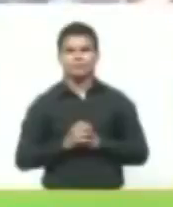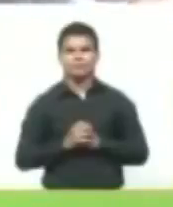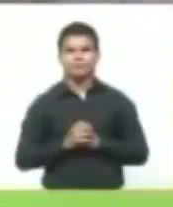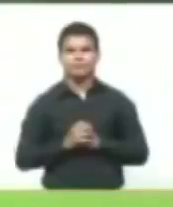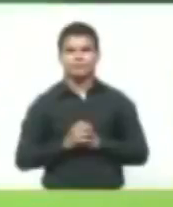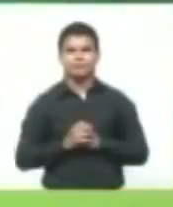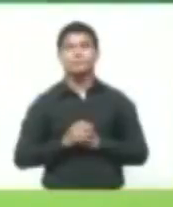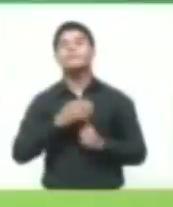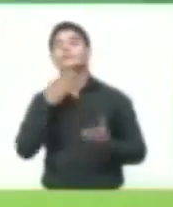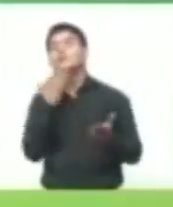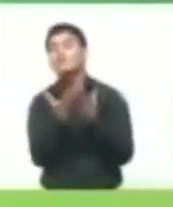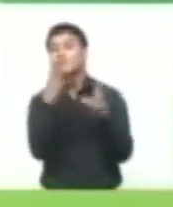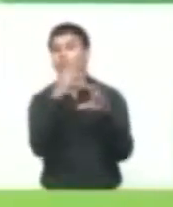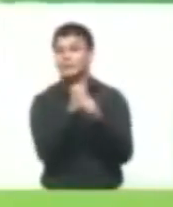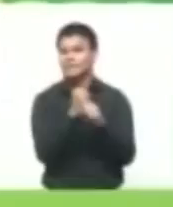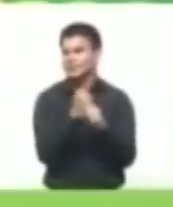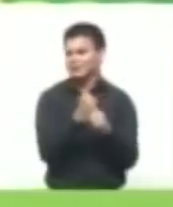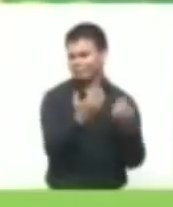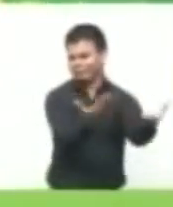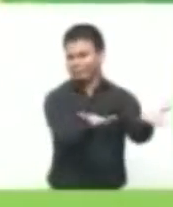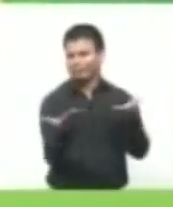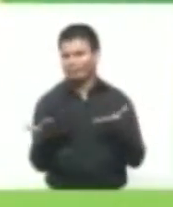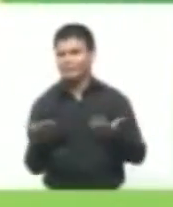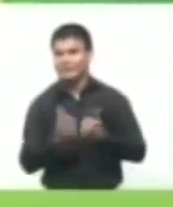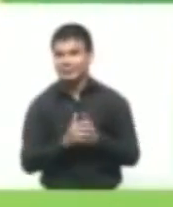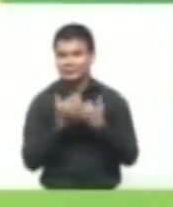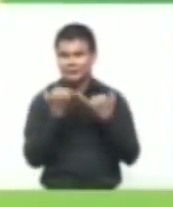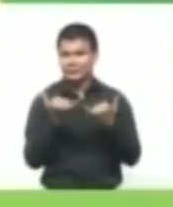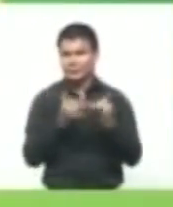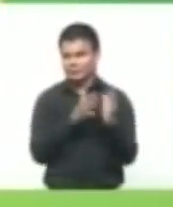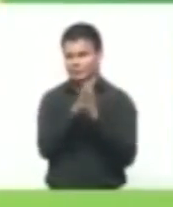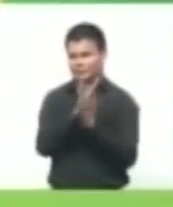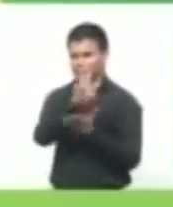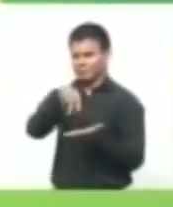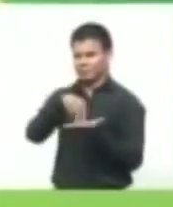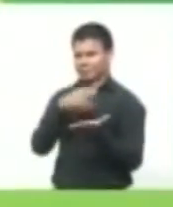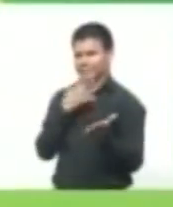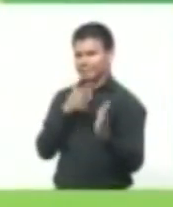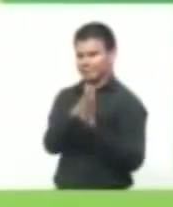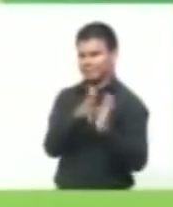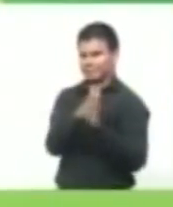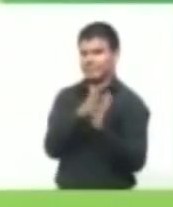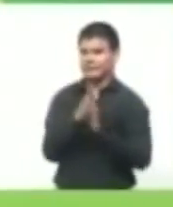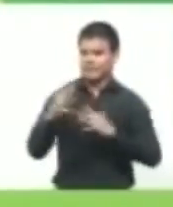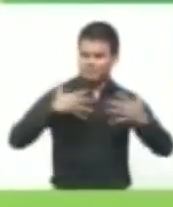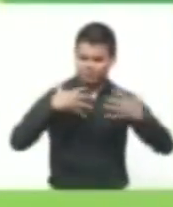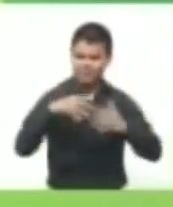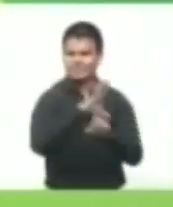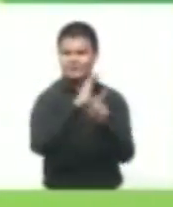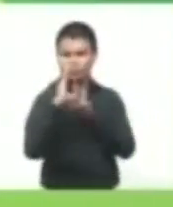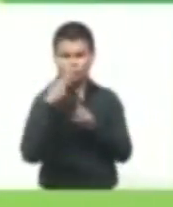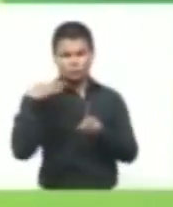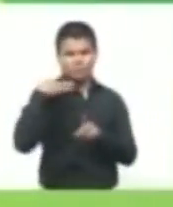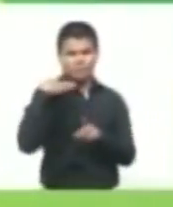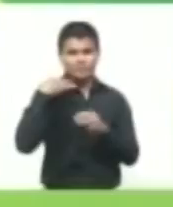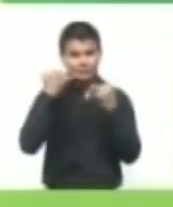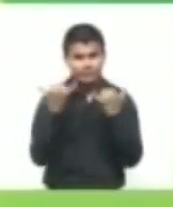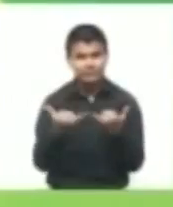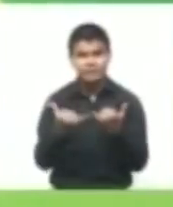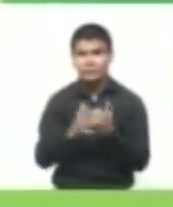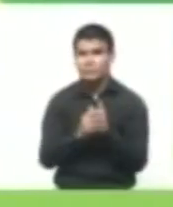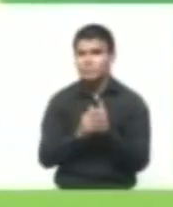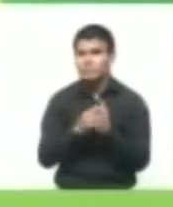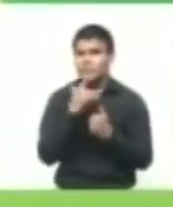Muy buenas noches, me encuentro nuevamente aquí para llevarles la mejor información del entretenimiento. La edición número 57 del